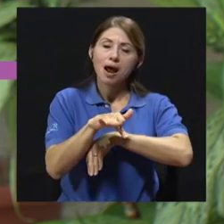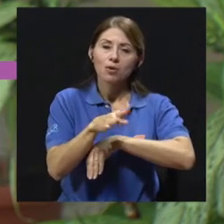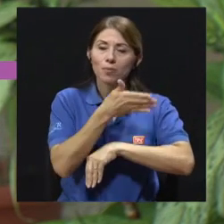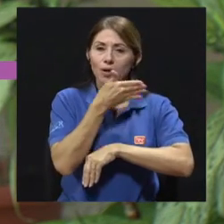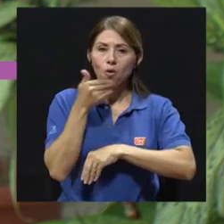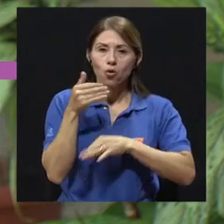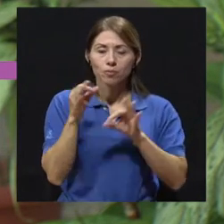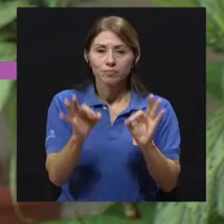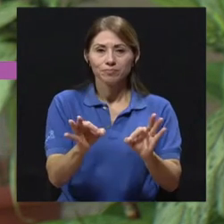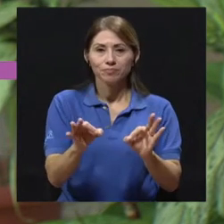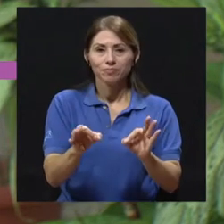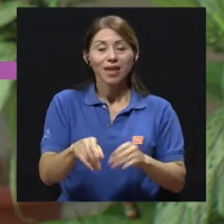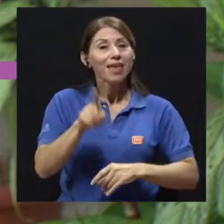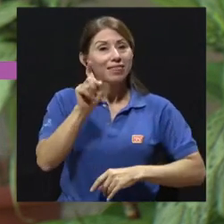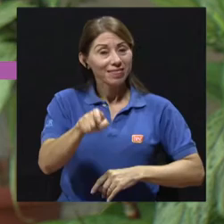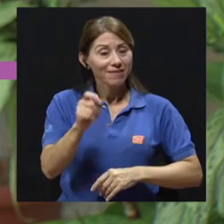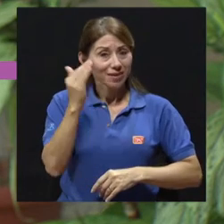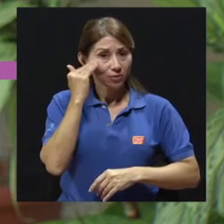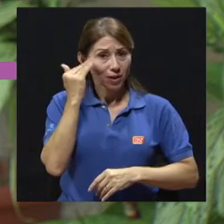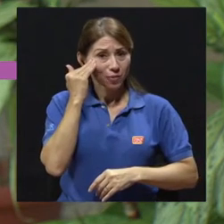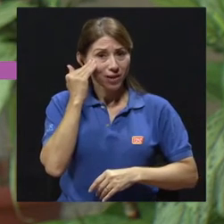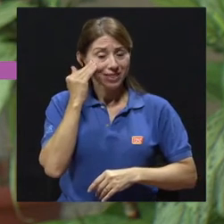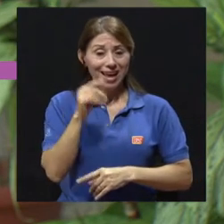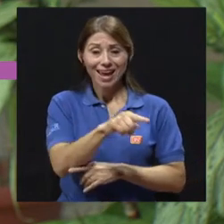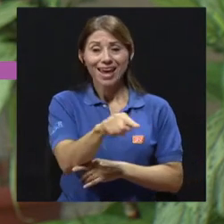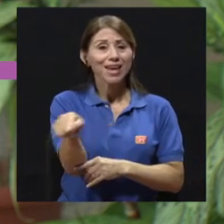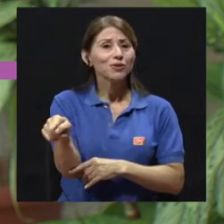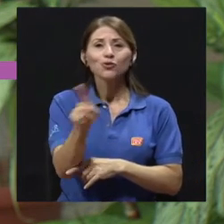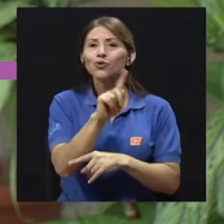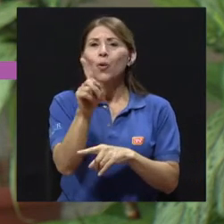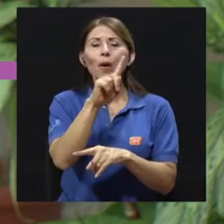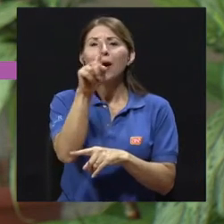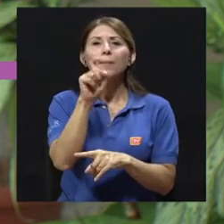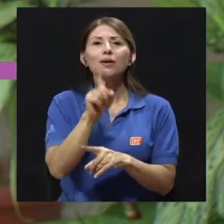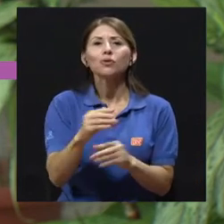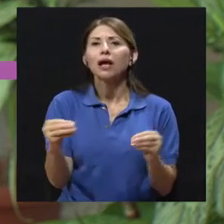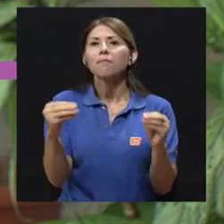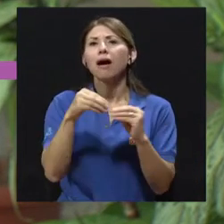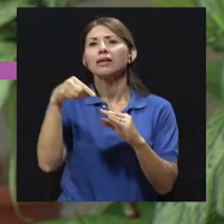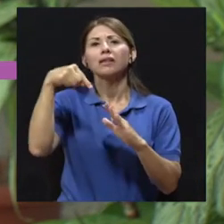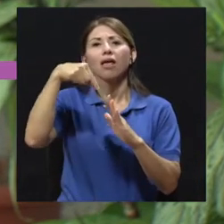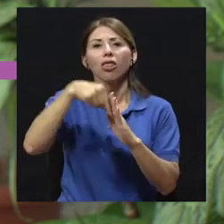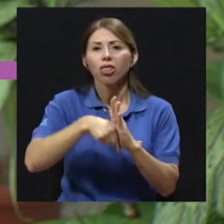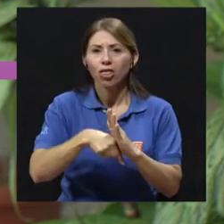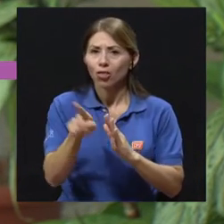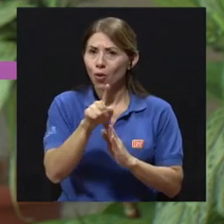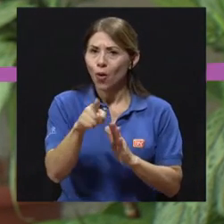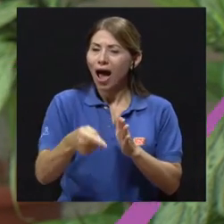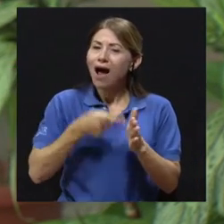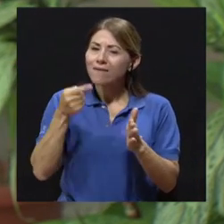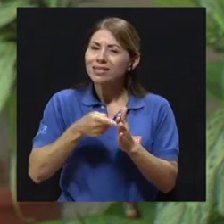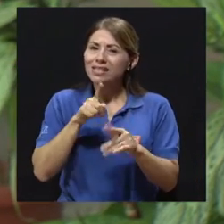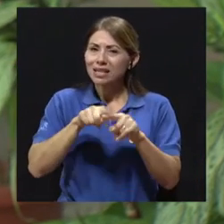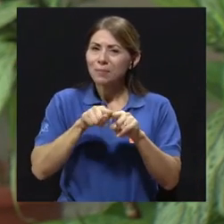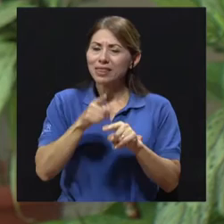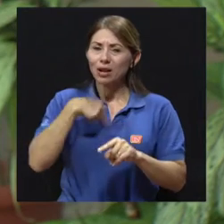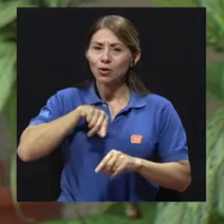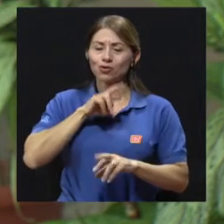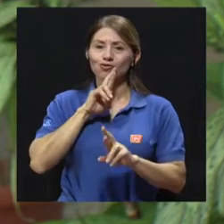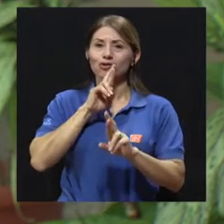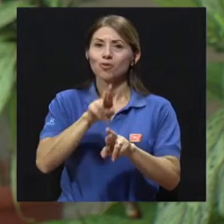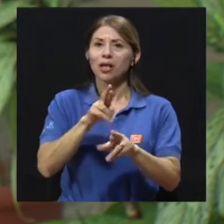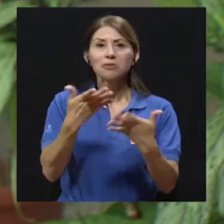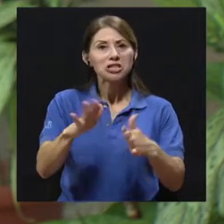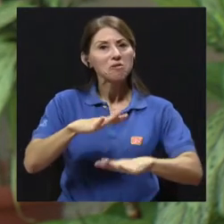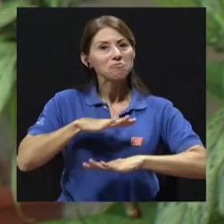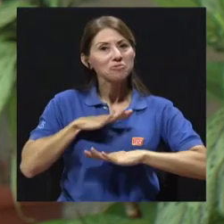los niños no van a preguntar más allá de lo que quieran saber. El tipo de respuesta que les brindemos, a veces quizás nos complicamos